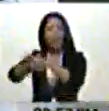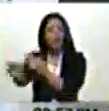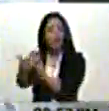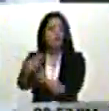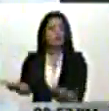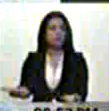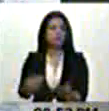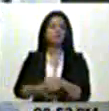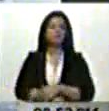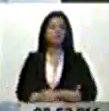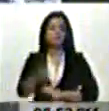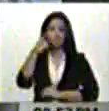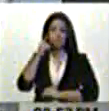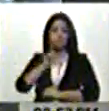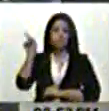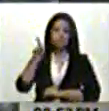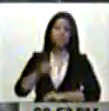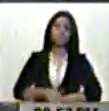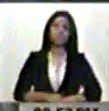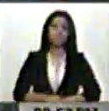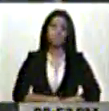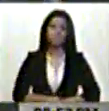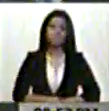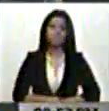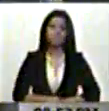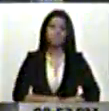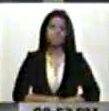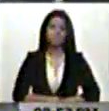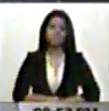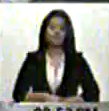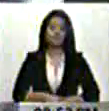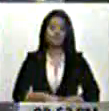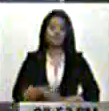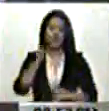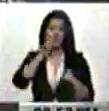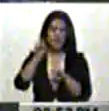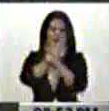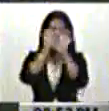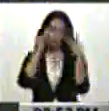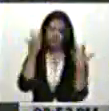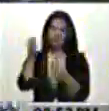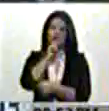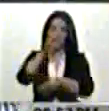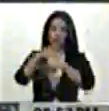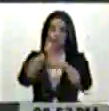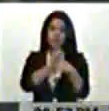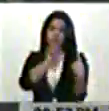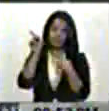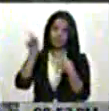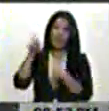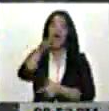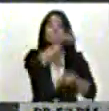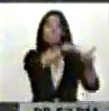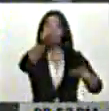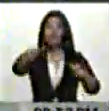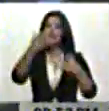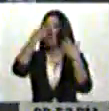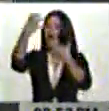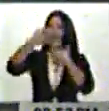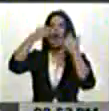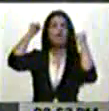y estos funcionarios fueron detenidos y se ve de la manera como la población de Carúpano